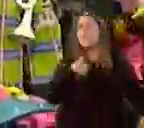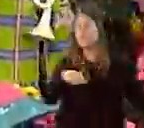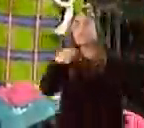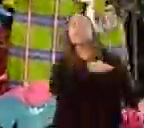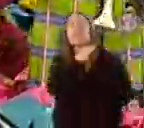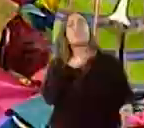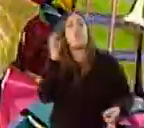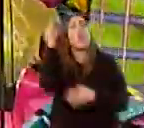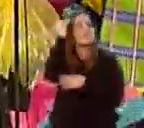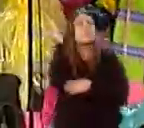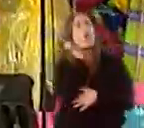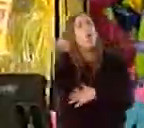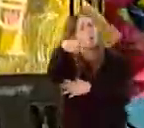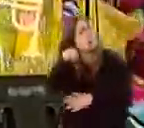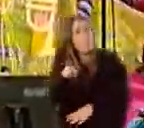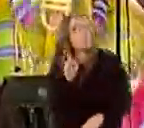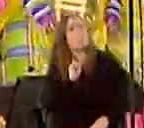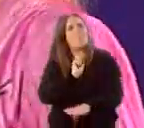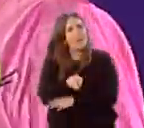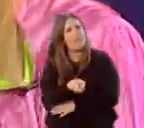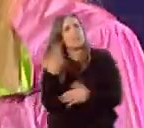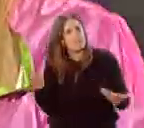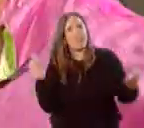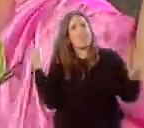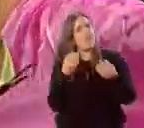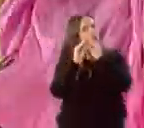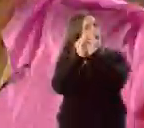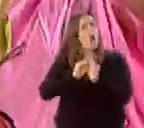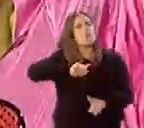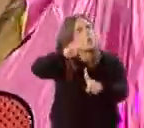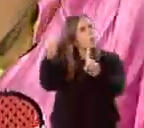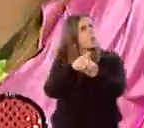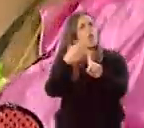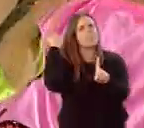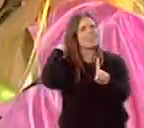qué manera sí no